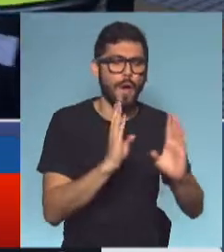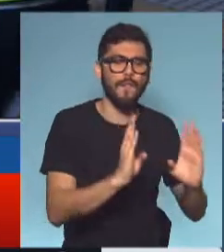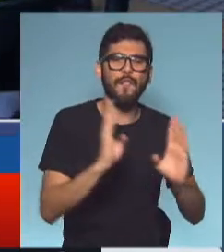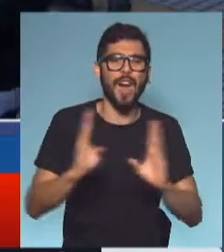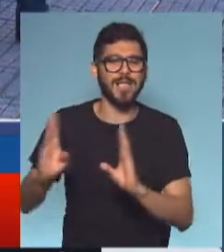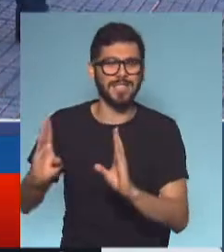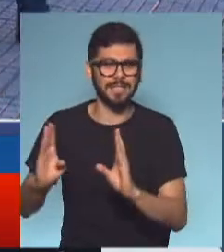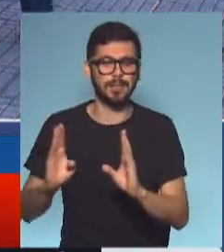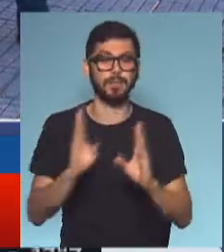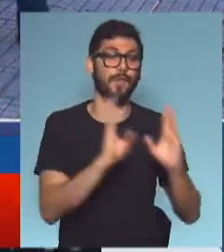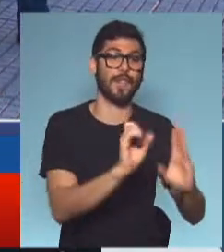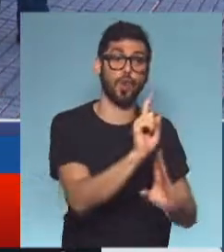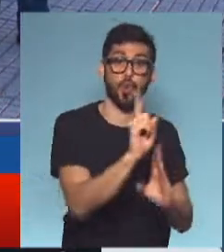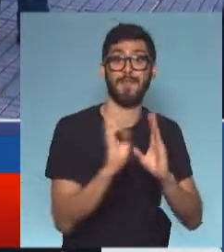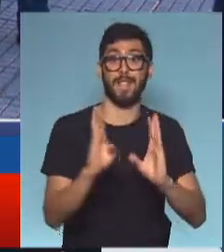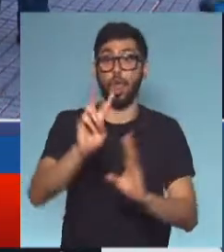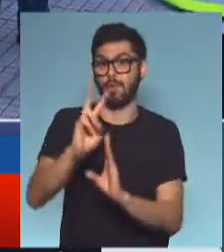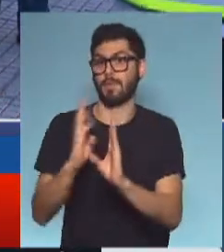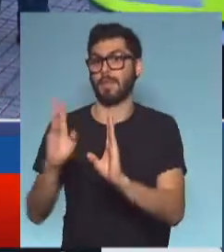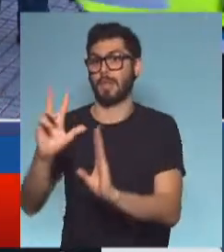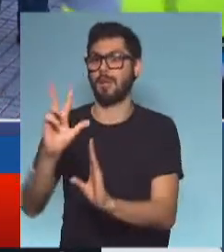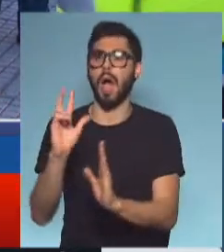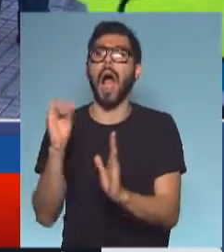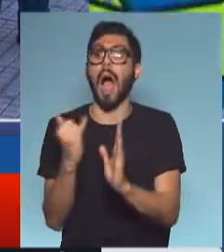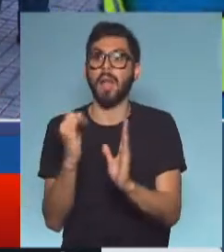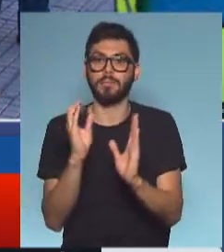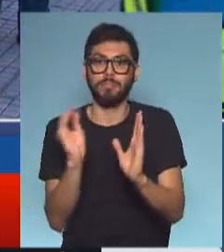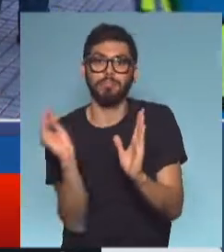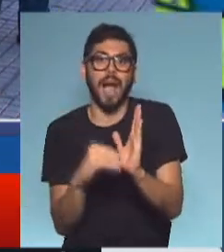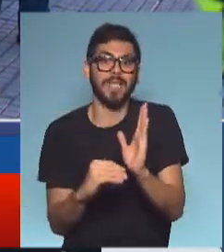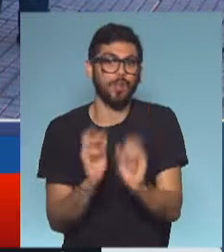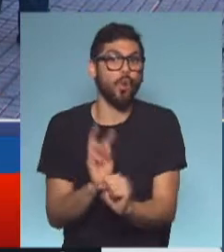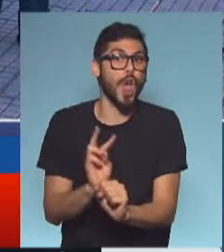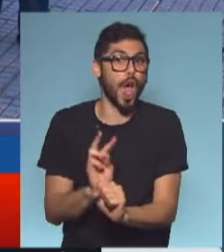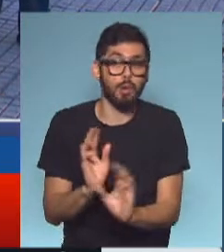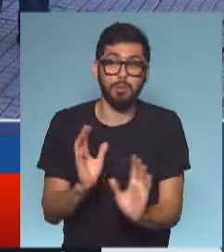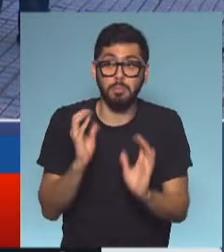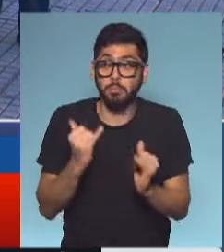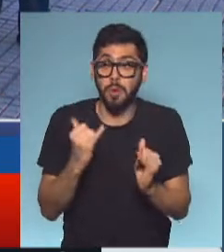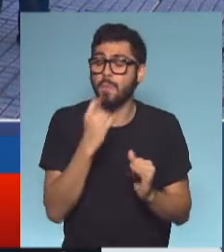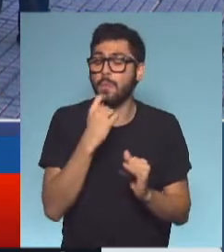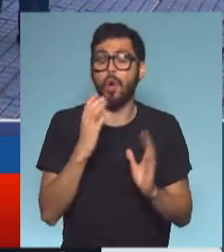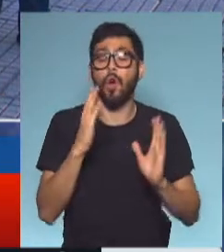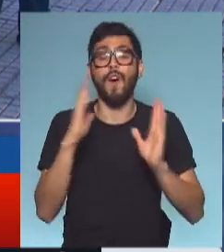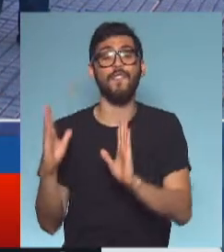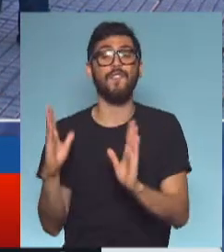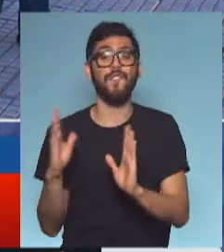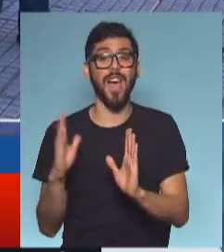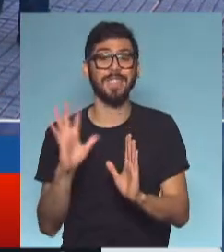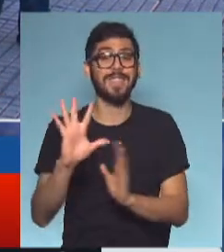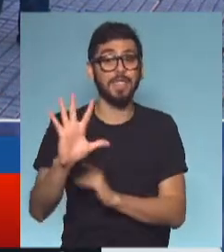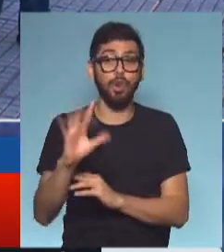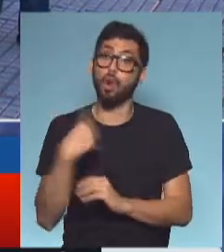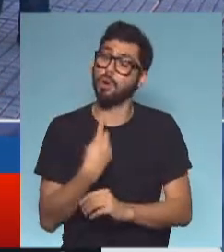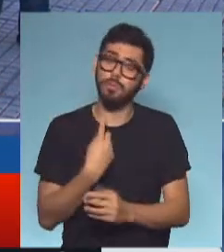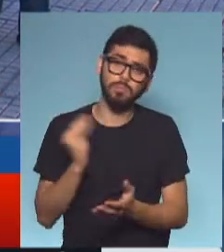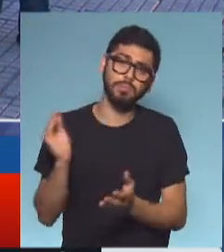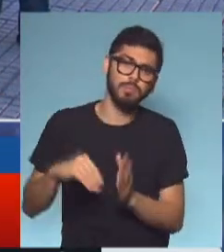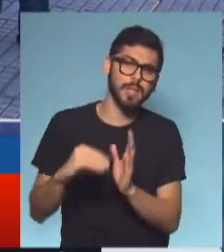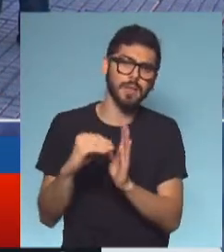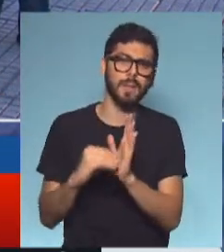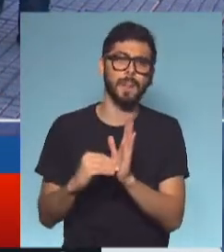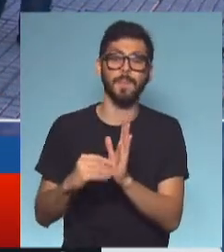algunas medidas justamente de cuidado adicionales que tienen que ver con, Sí. por ejemplo, en fase 5 nosotros establecimos que